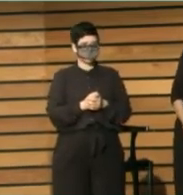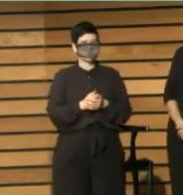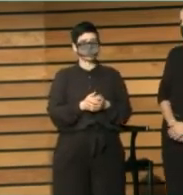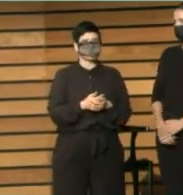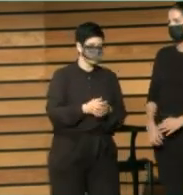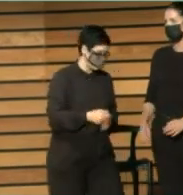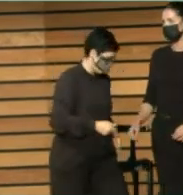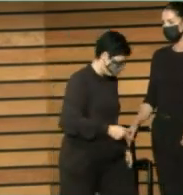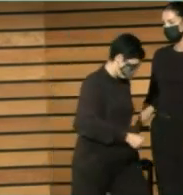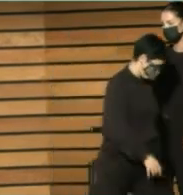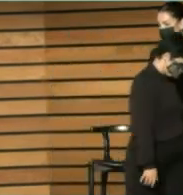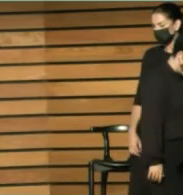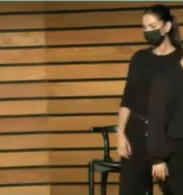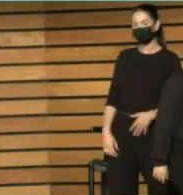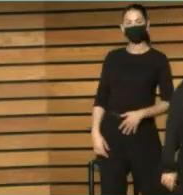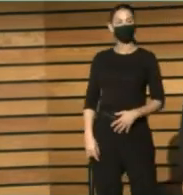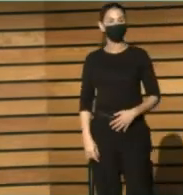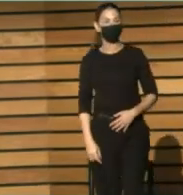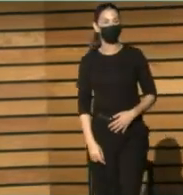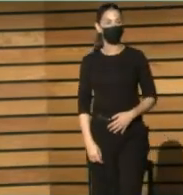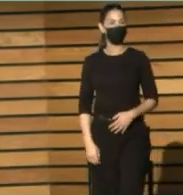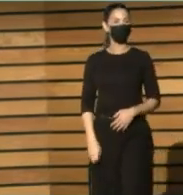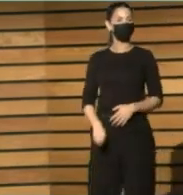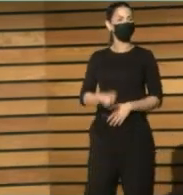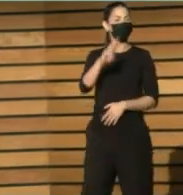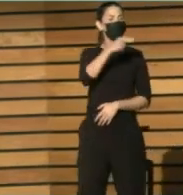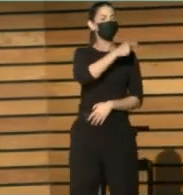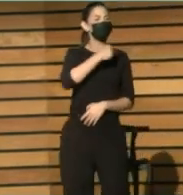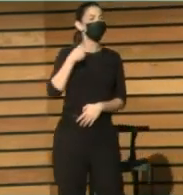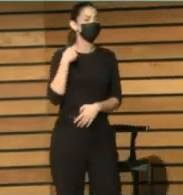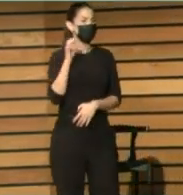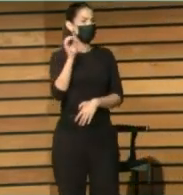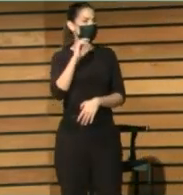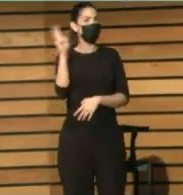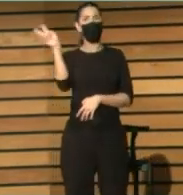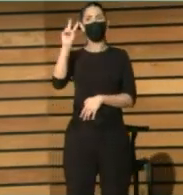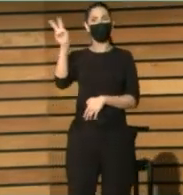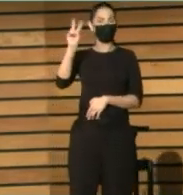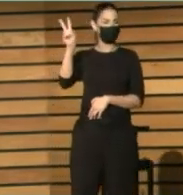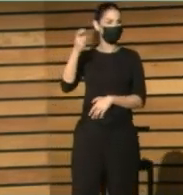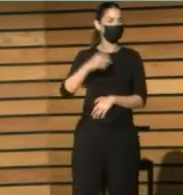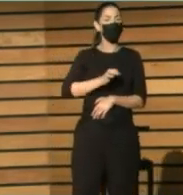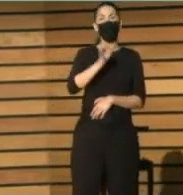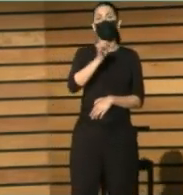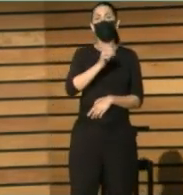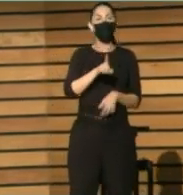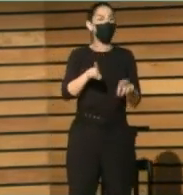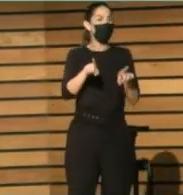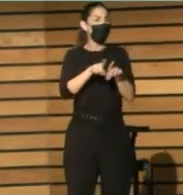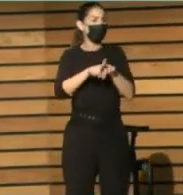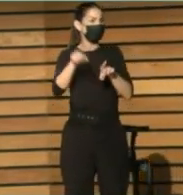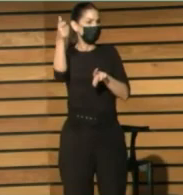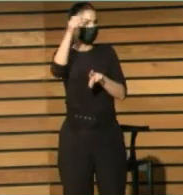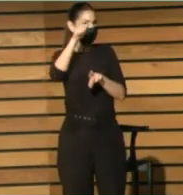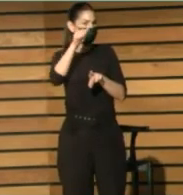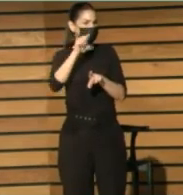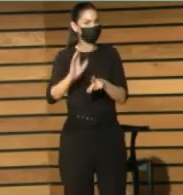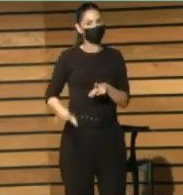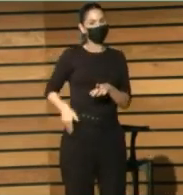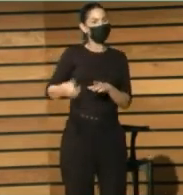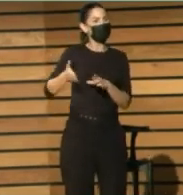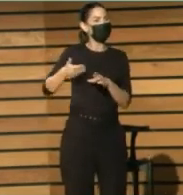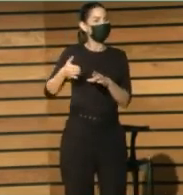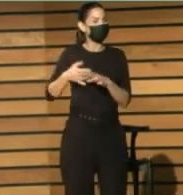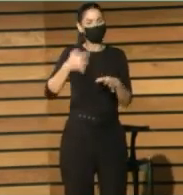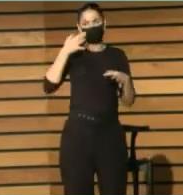de aquellos que vinieron por el correo de Suecia o de Venezuela, o de aquellos que mi hermano traía en la tartera y que en realidad eran